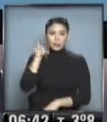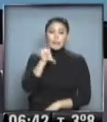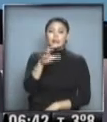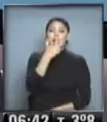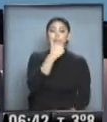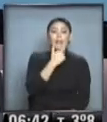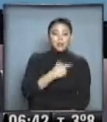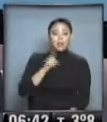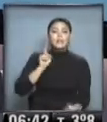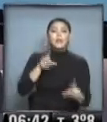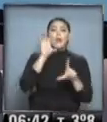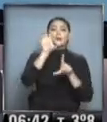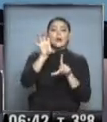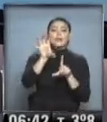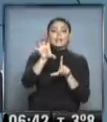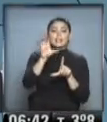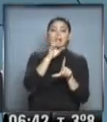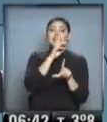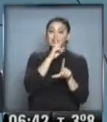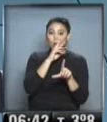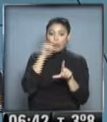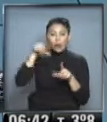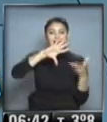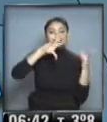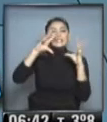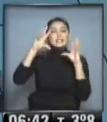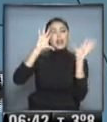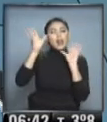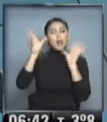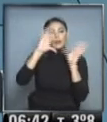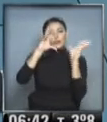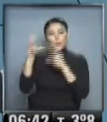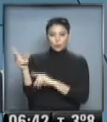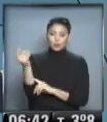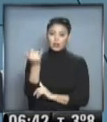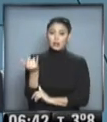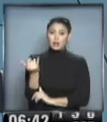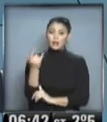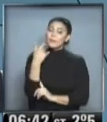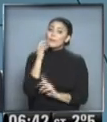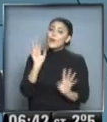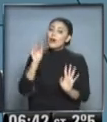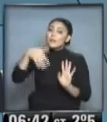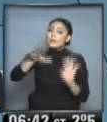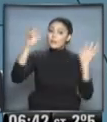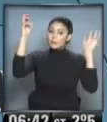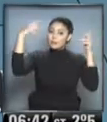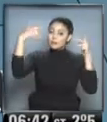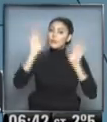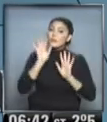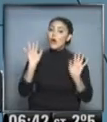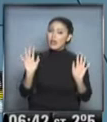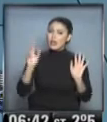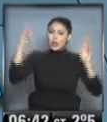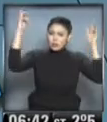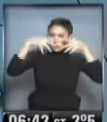Mendoza y en San Juan, está el cielo bastante nubladón, Pueden dar algunas gotitas, nada más, no nada